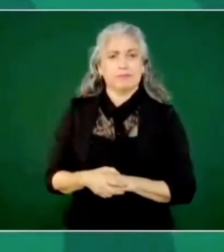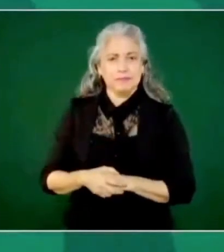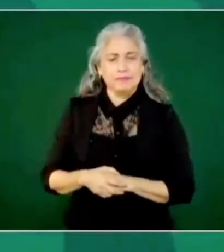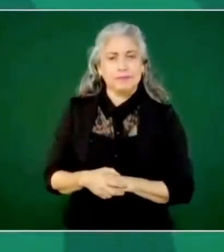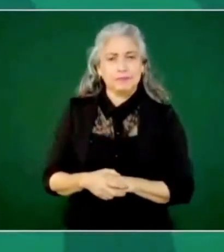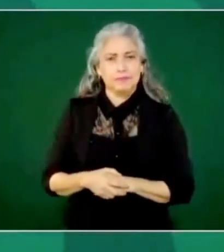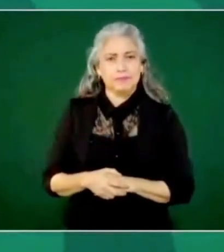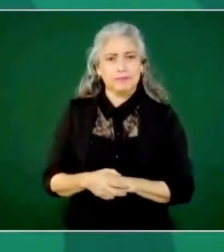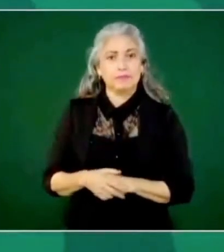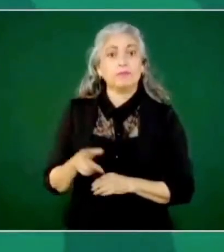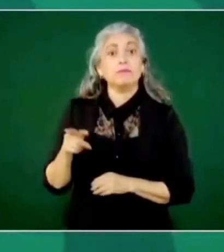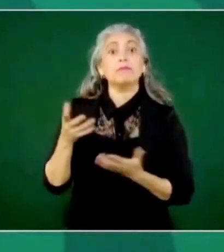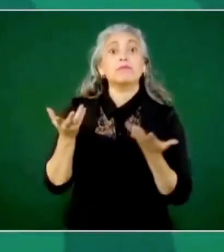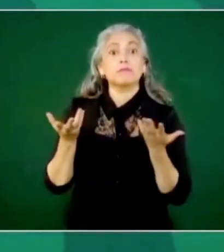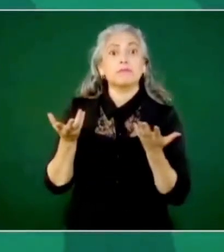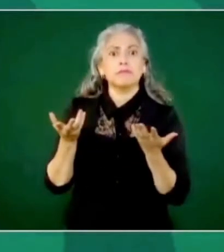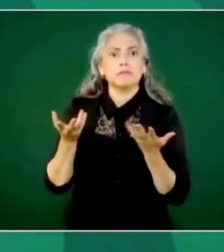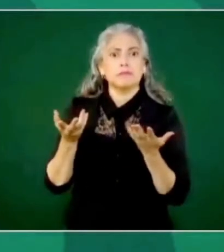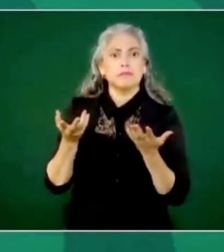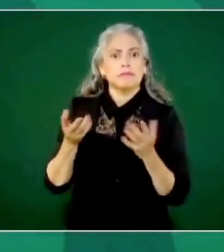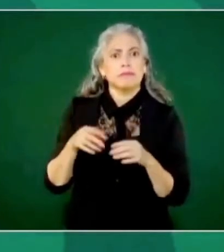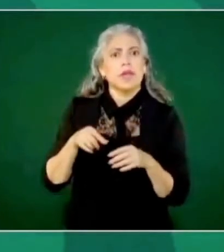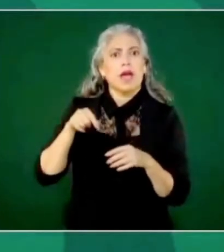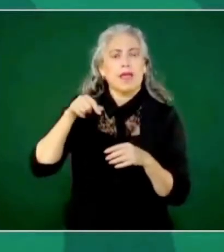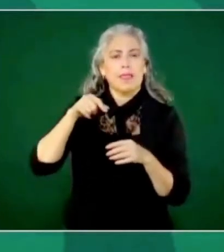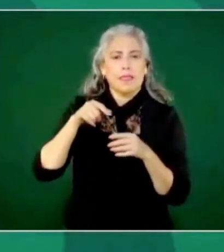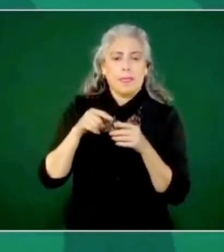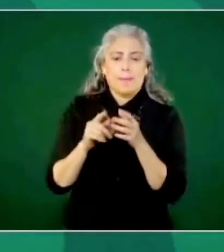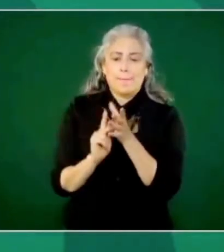principal productor de trigo,